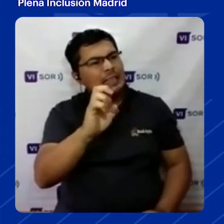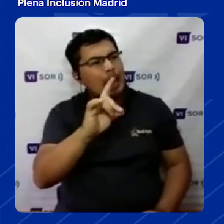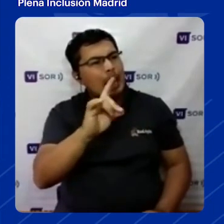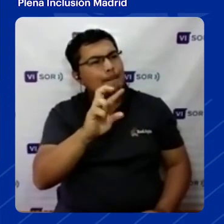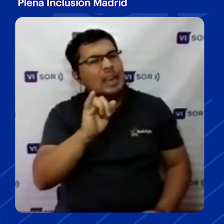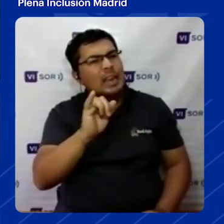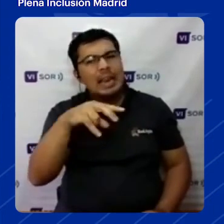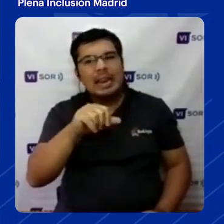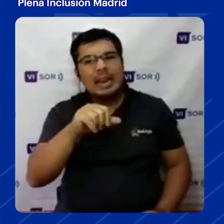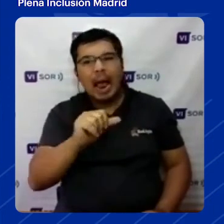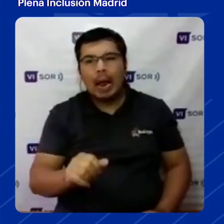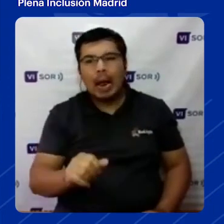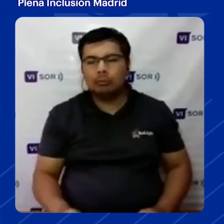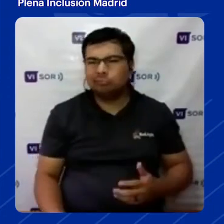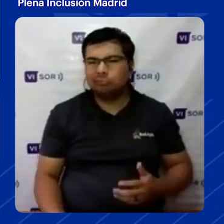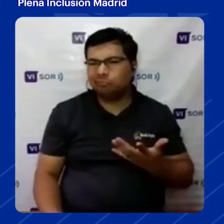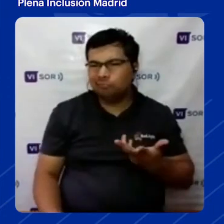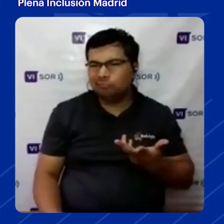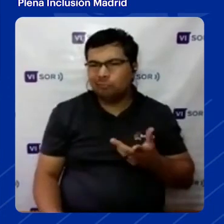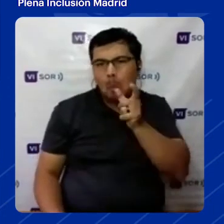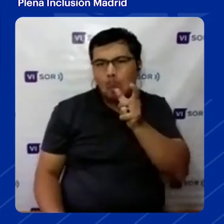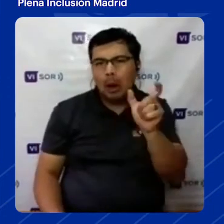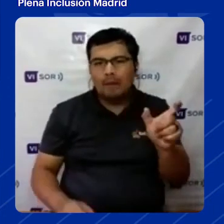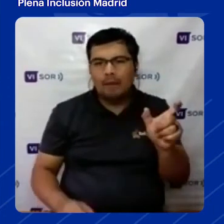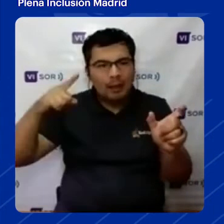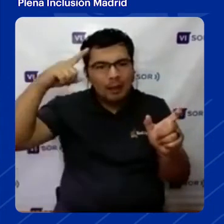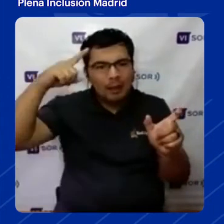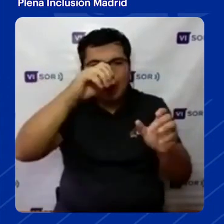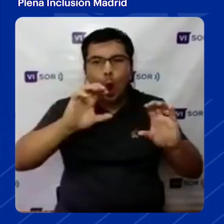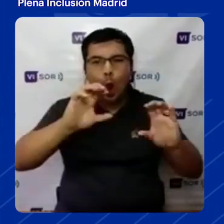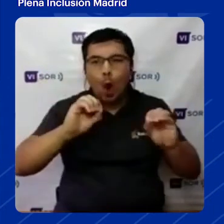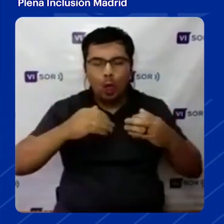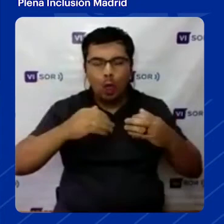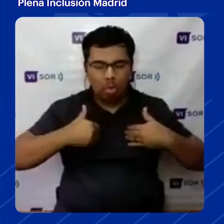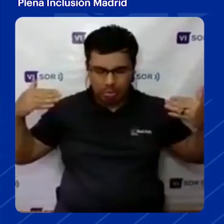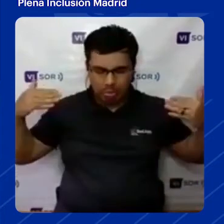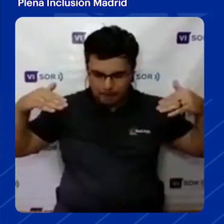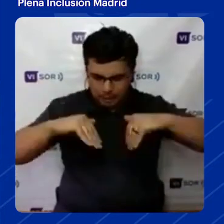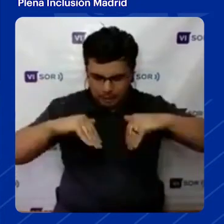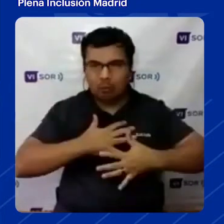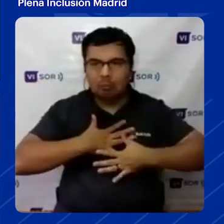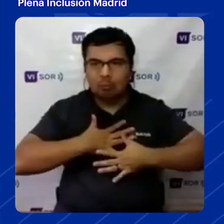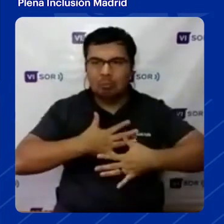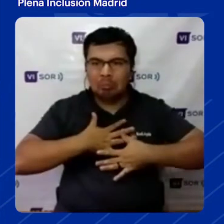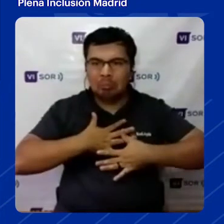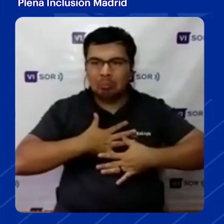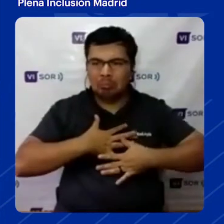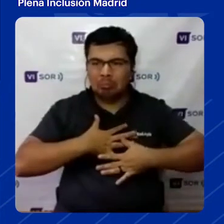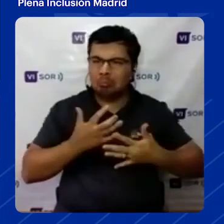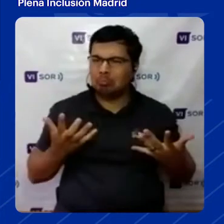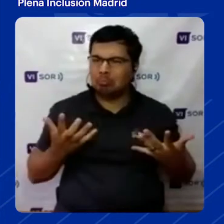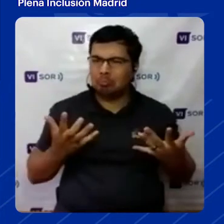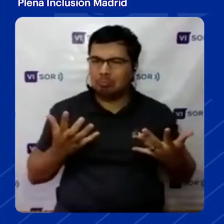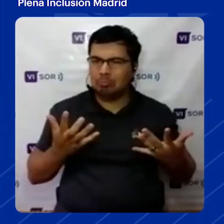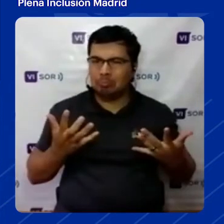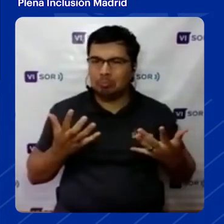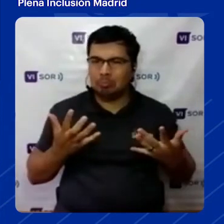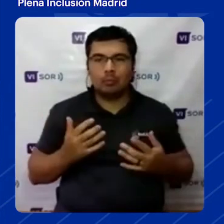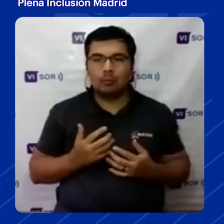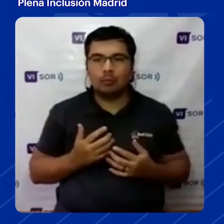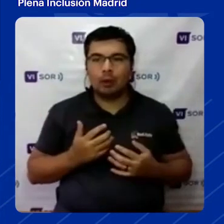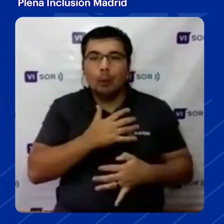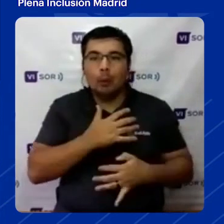o de repente que puede tener una depresión respiratoria, pues nos entran sudores fríos, ¿para qué nos vamos a engañar? Pero